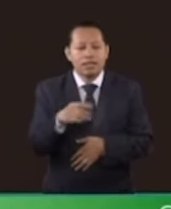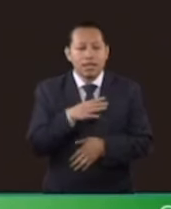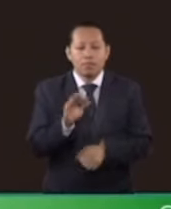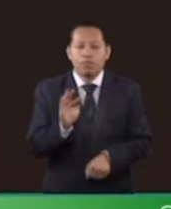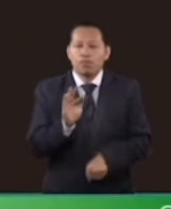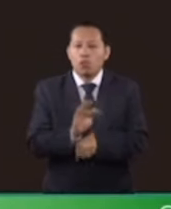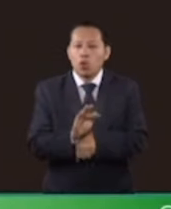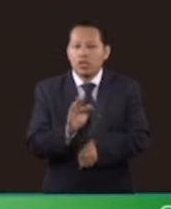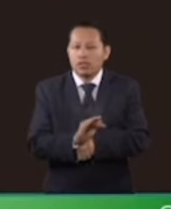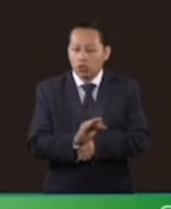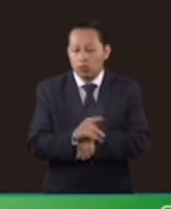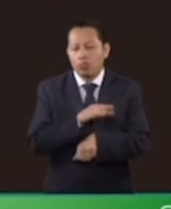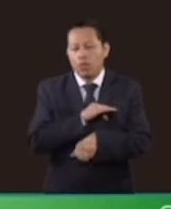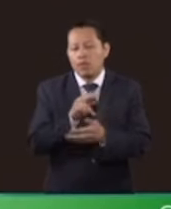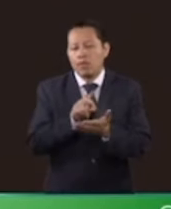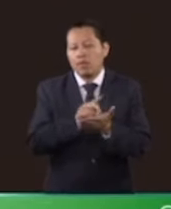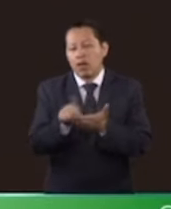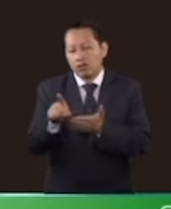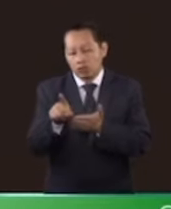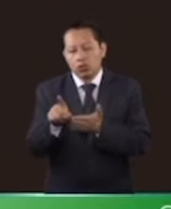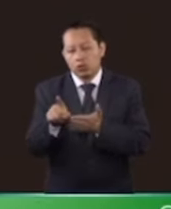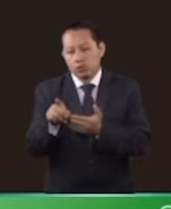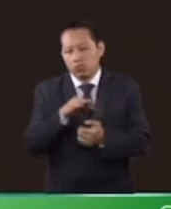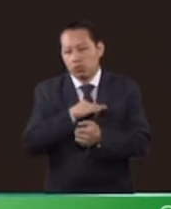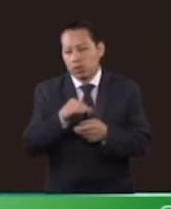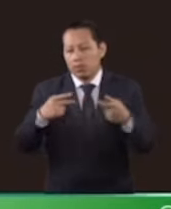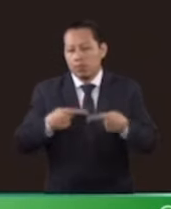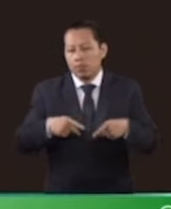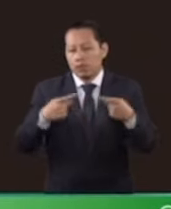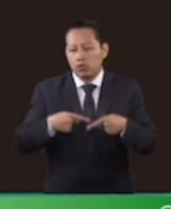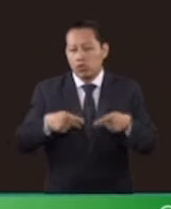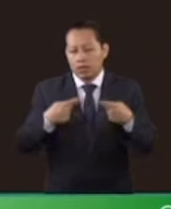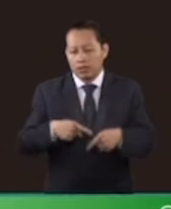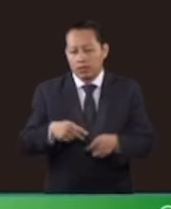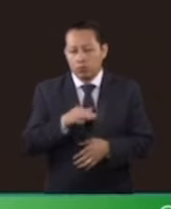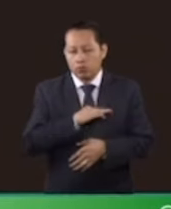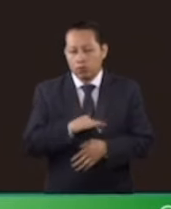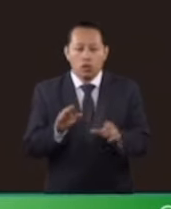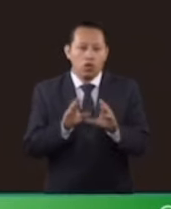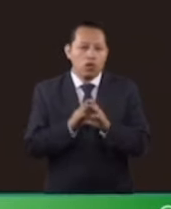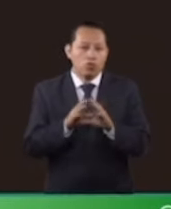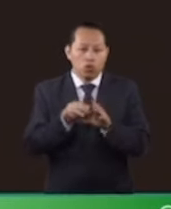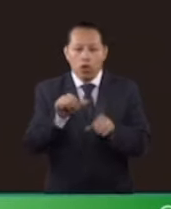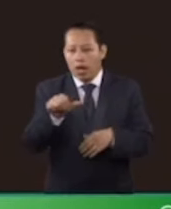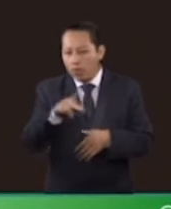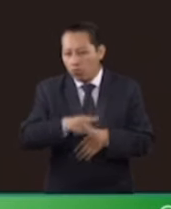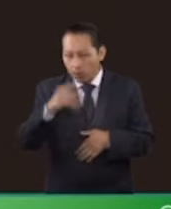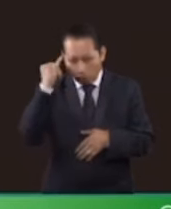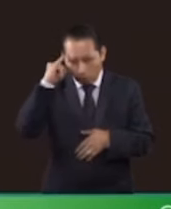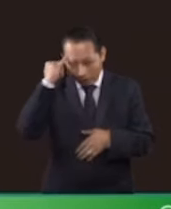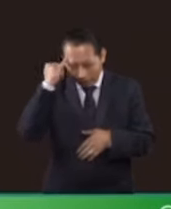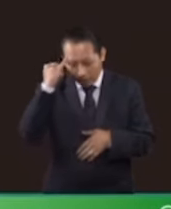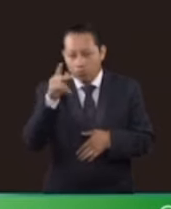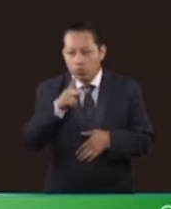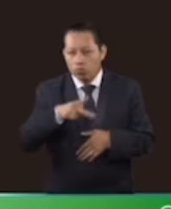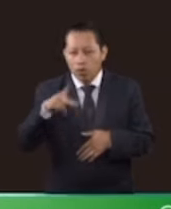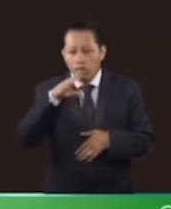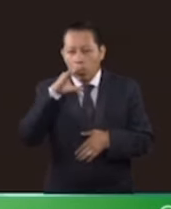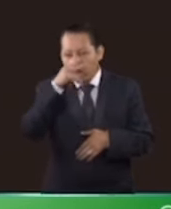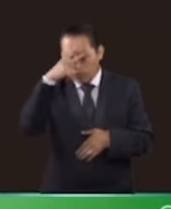protección de los derechos de las personas pertenecientes a los pueblos indígenas y